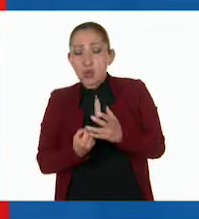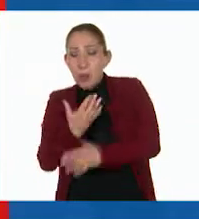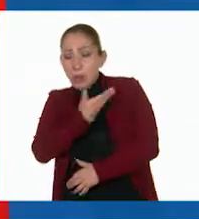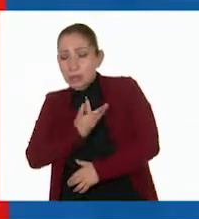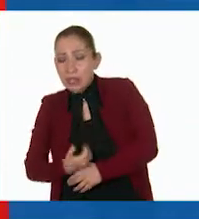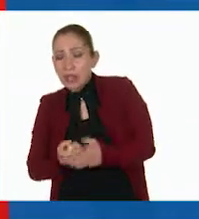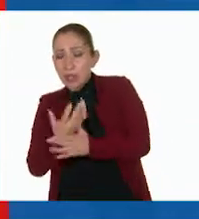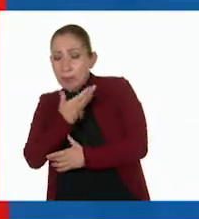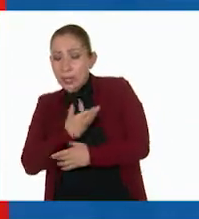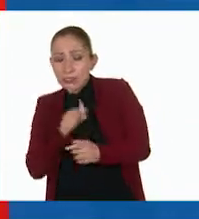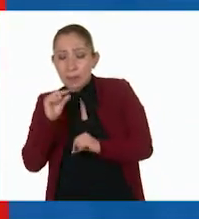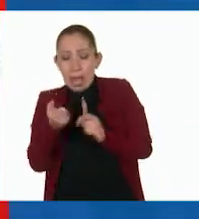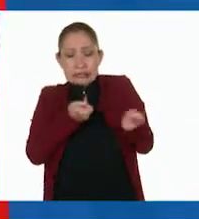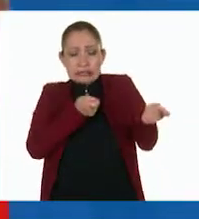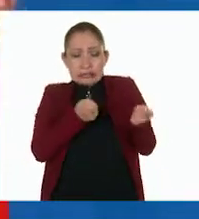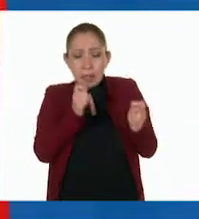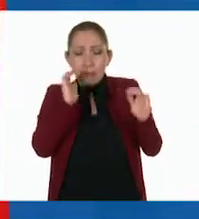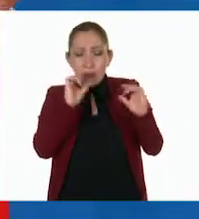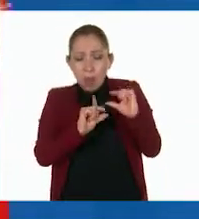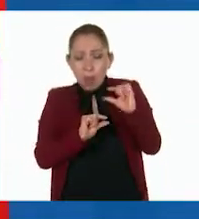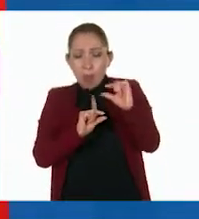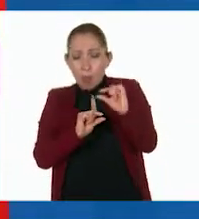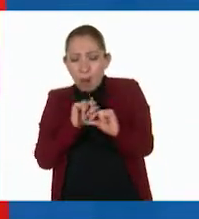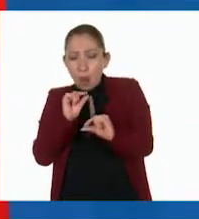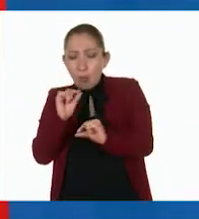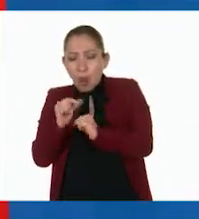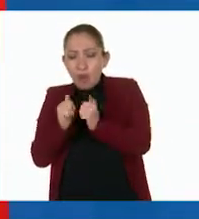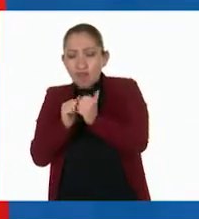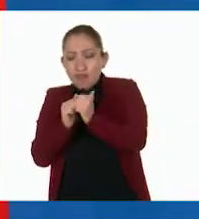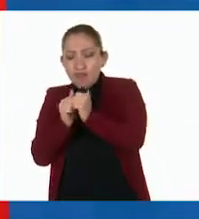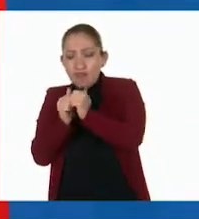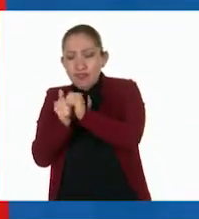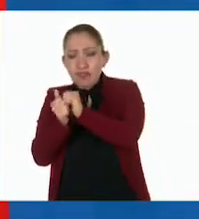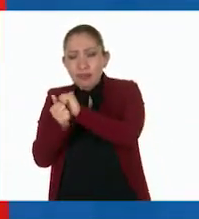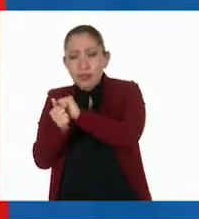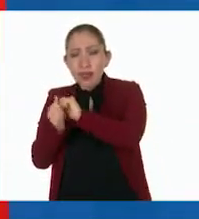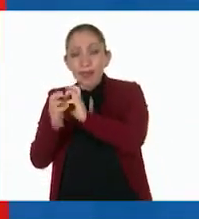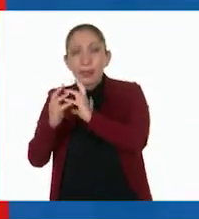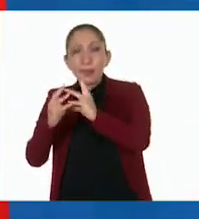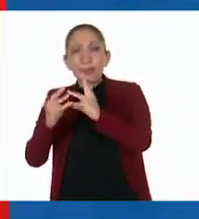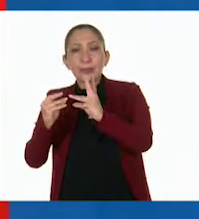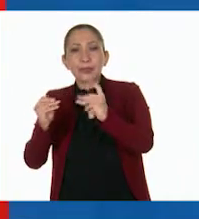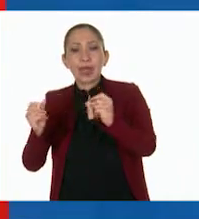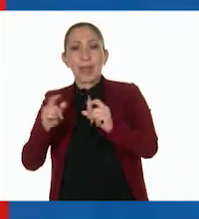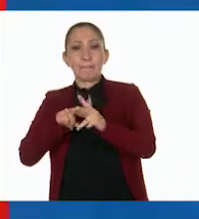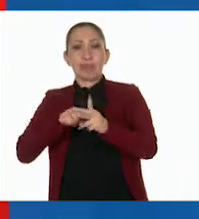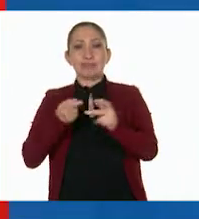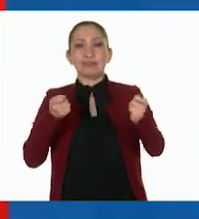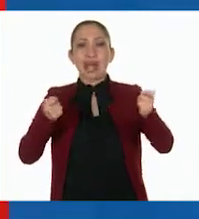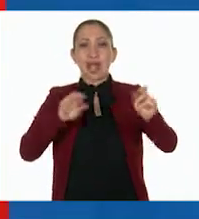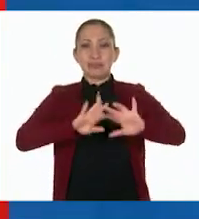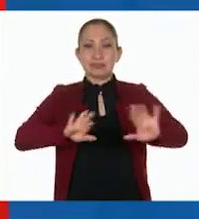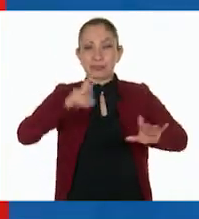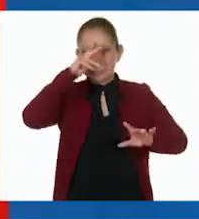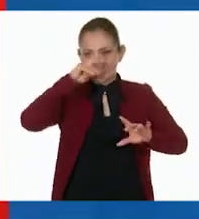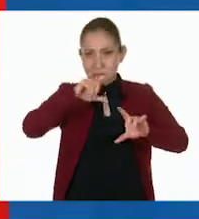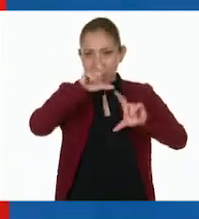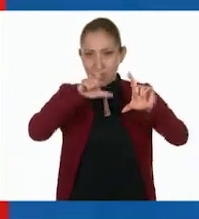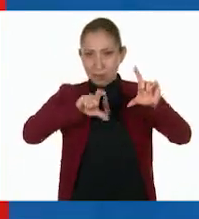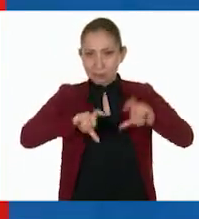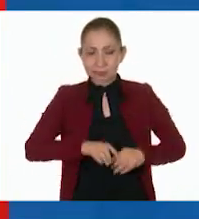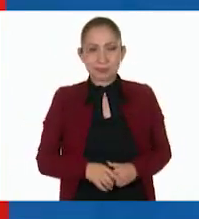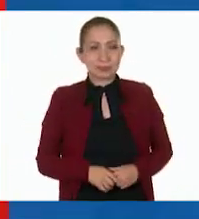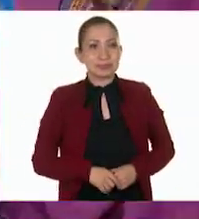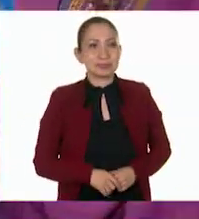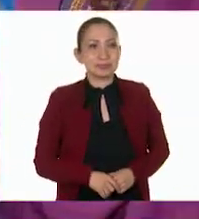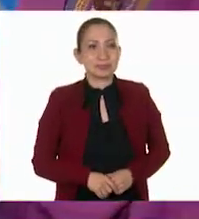un poquito, otro poquito en otro lugar y así empezar a gobernar el país. Claro que sí. ¿Te parece?